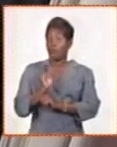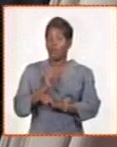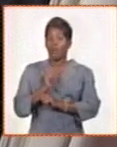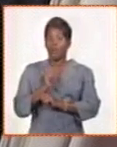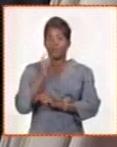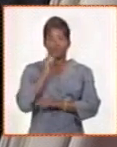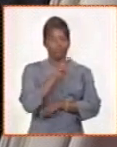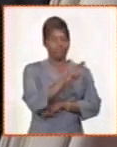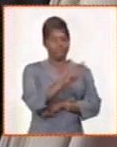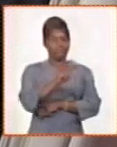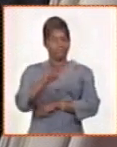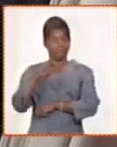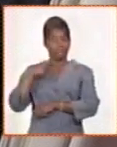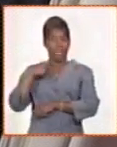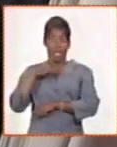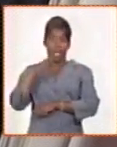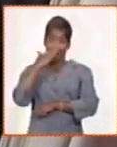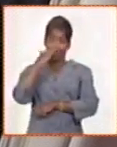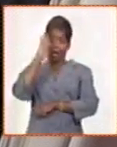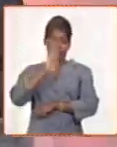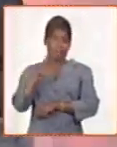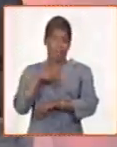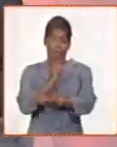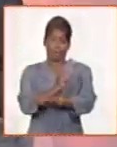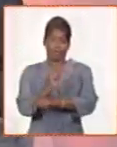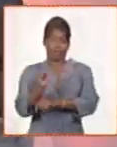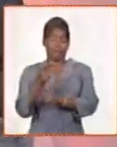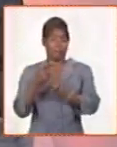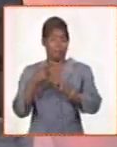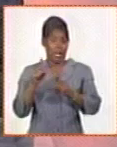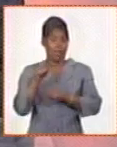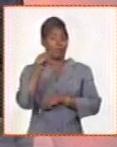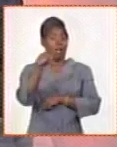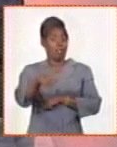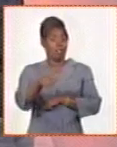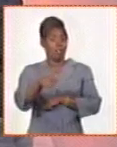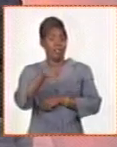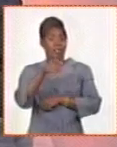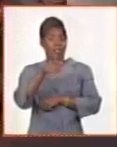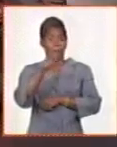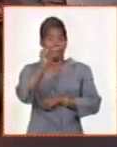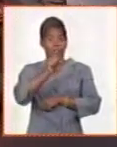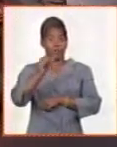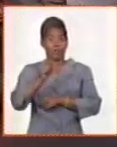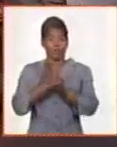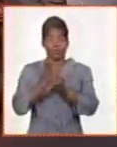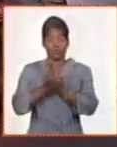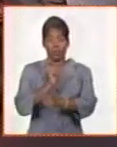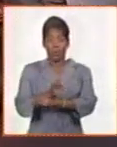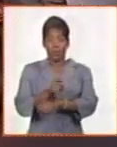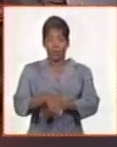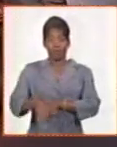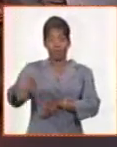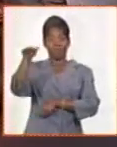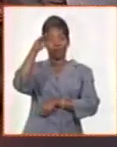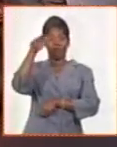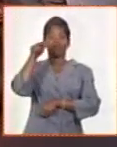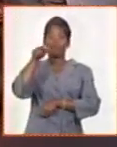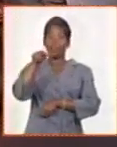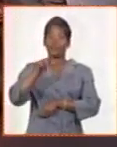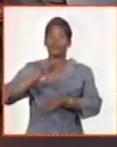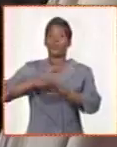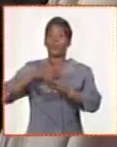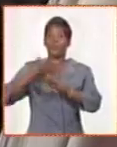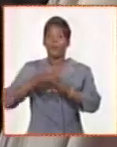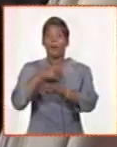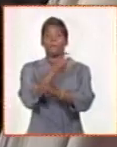por ahí, ¿no? Por como les pasa en las calles a muchos maestros cubanos. Pregúntale a Oriol, que tiene a Doime ahora en Santa Clara. A Santa Clara, ¿no? Pero